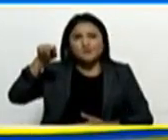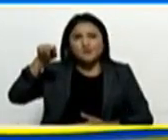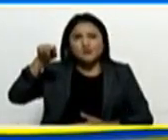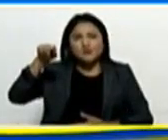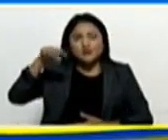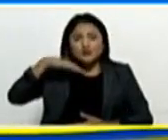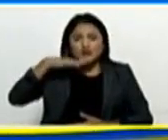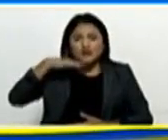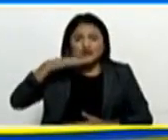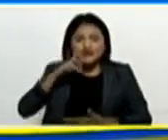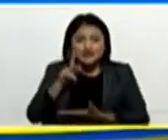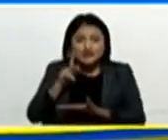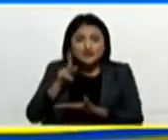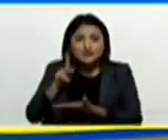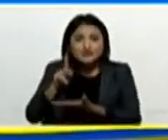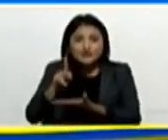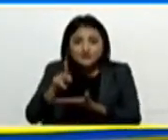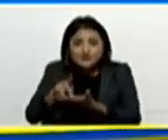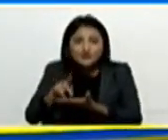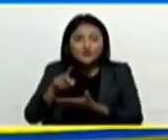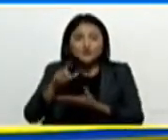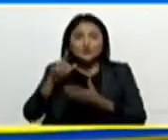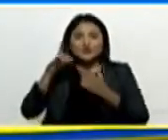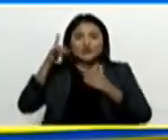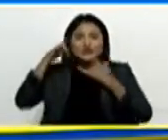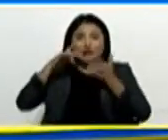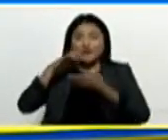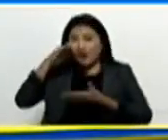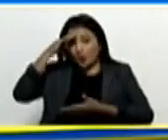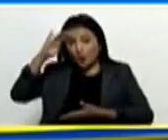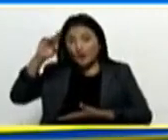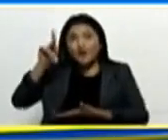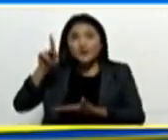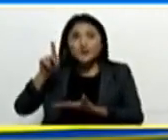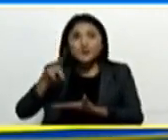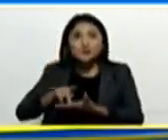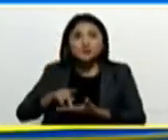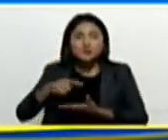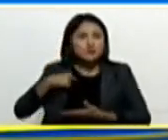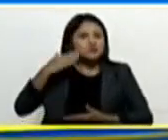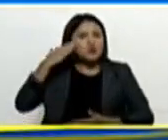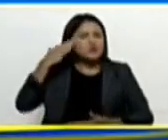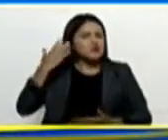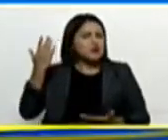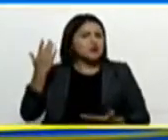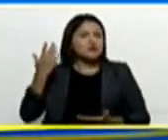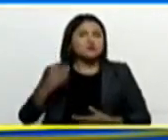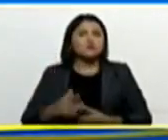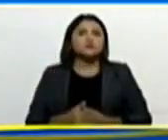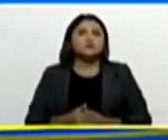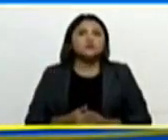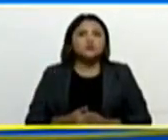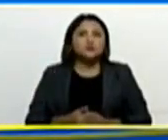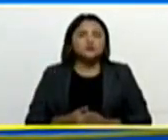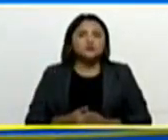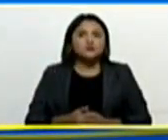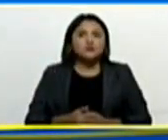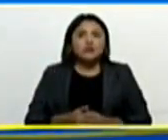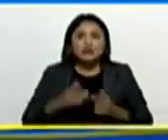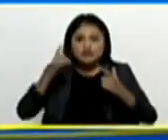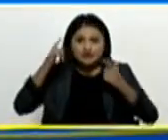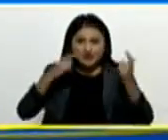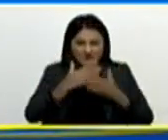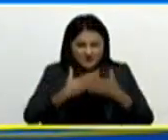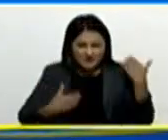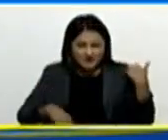llegando Chávez a Cuba, cuando a nadie se le ocurría que Chávez llegaría a ser presidente de